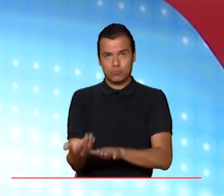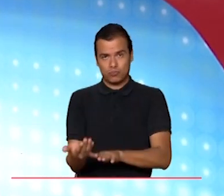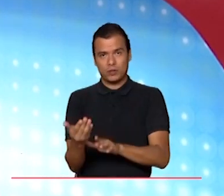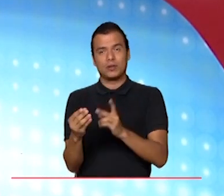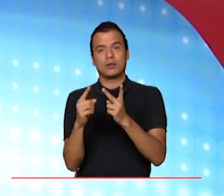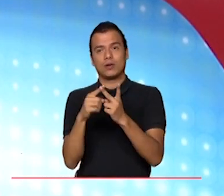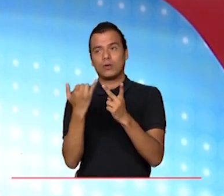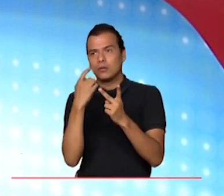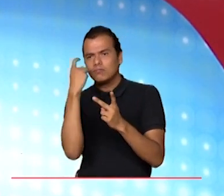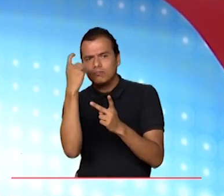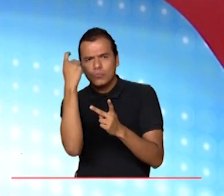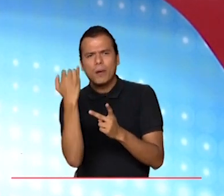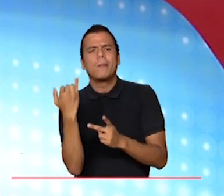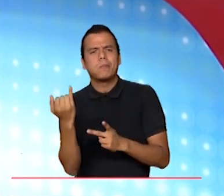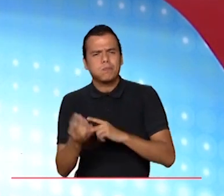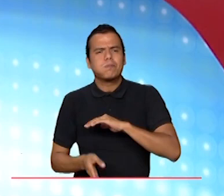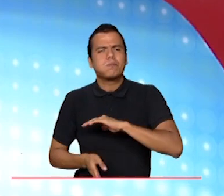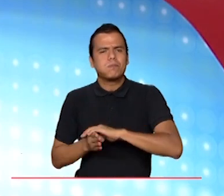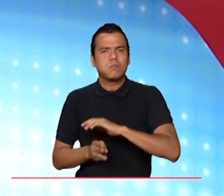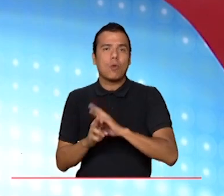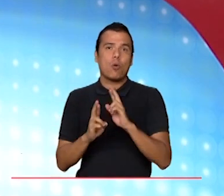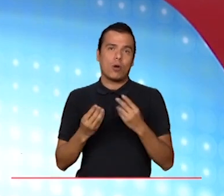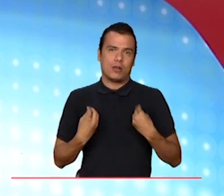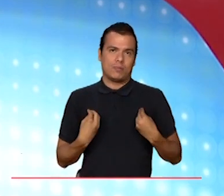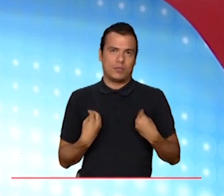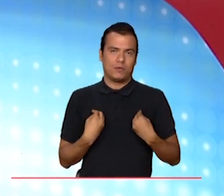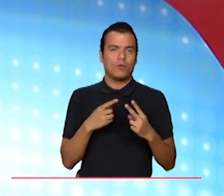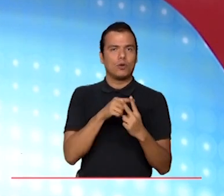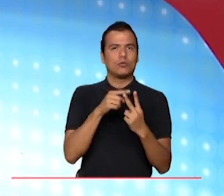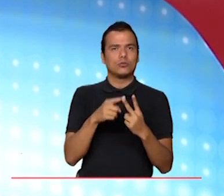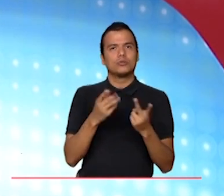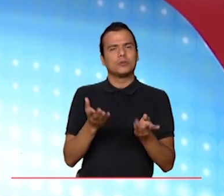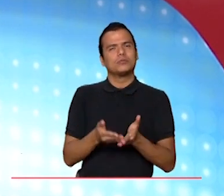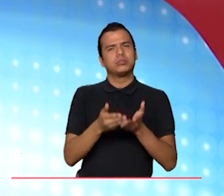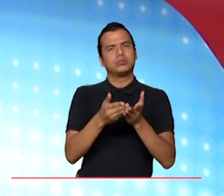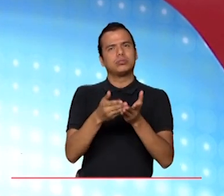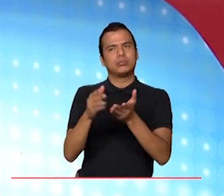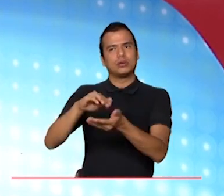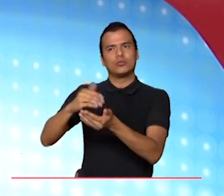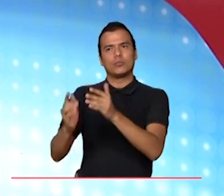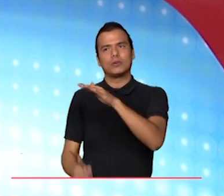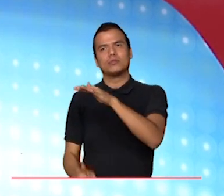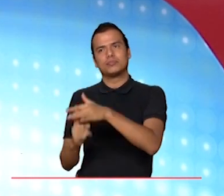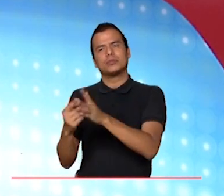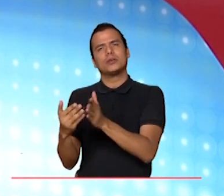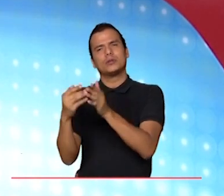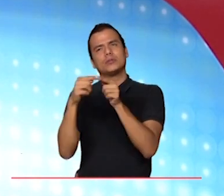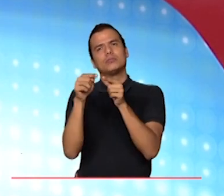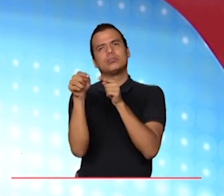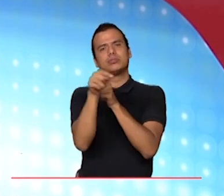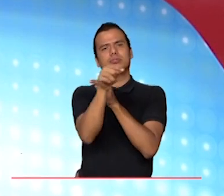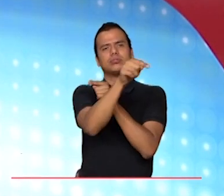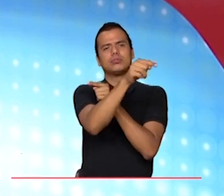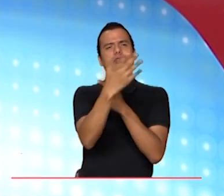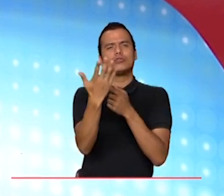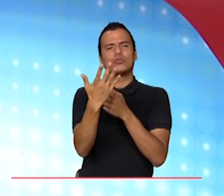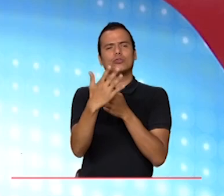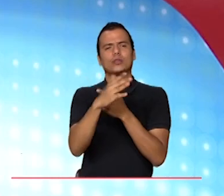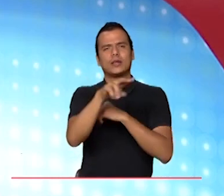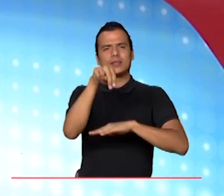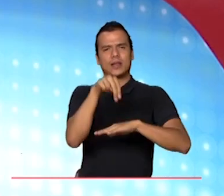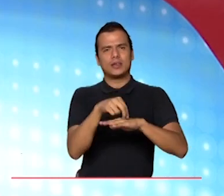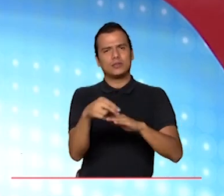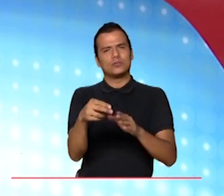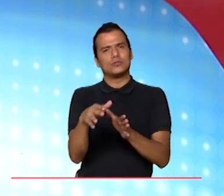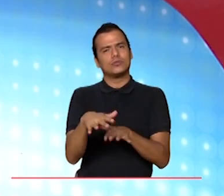labores de búsqueda para encontrar al segundo pescador. Los hombres zarparon hacia algunos días hacia el canal navegable del distrito